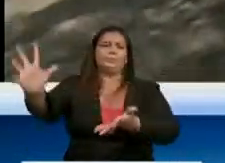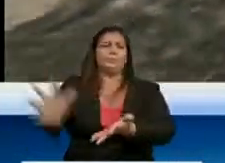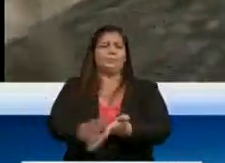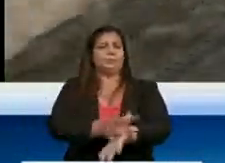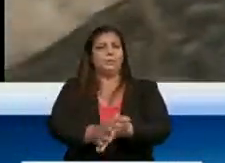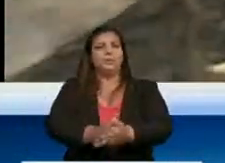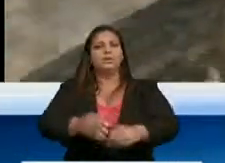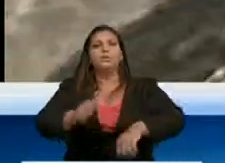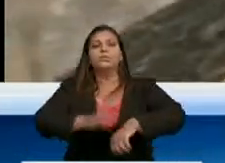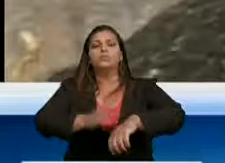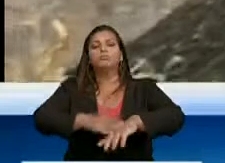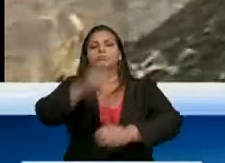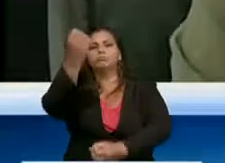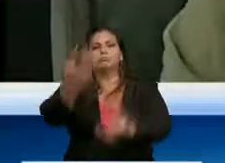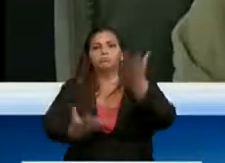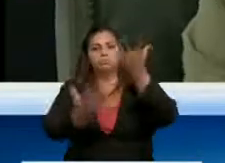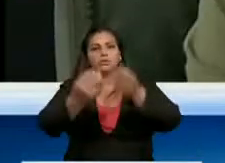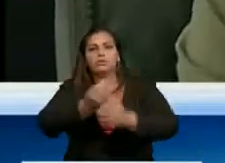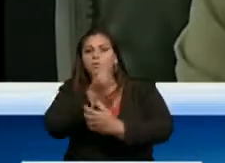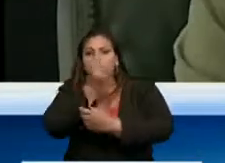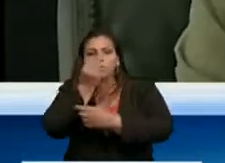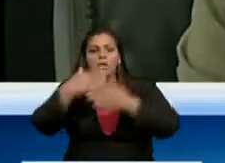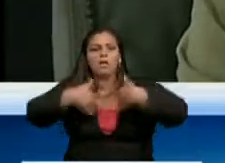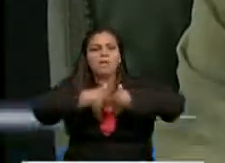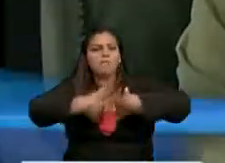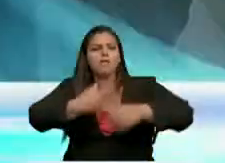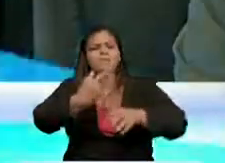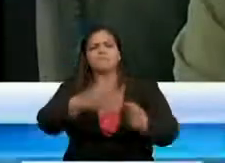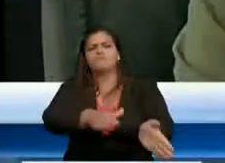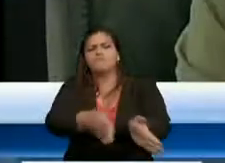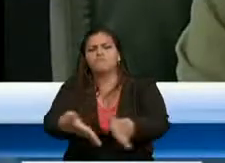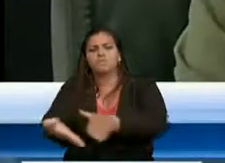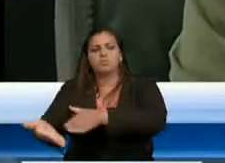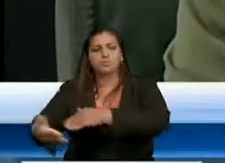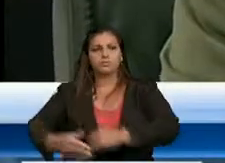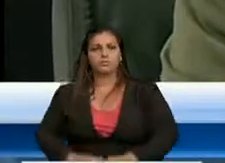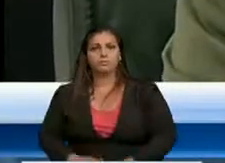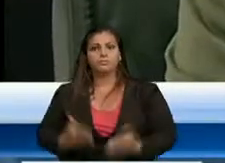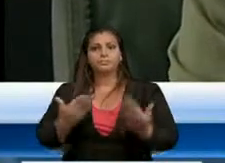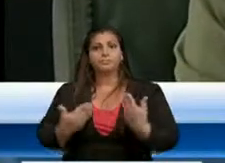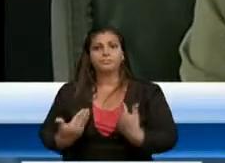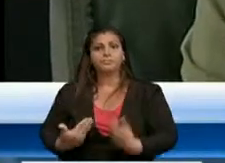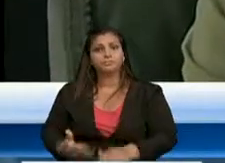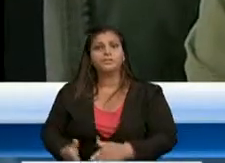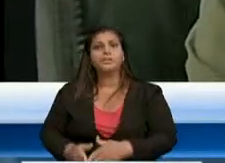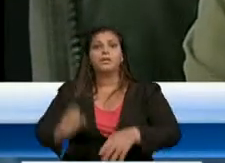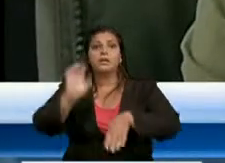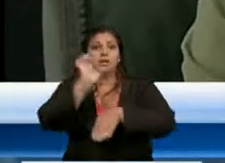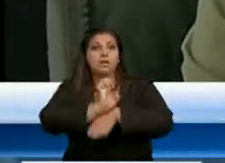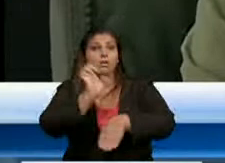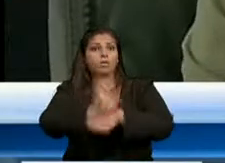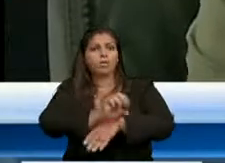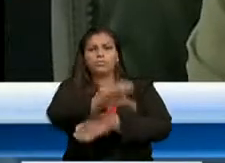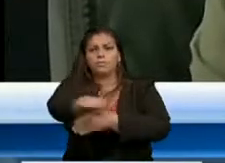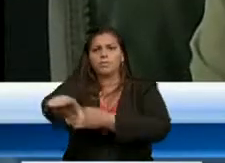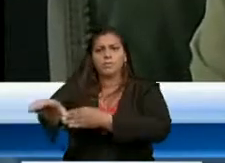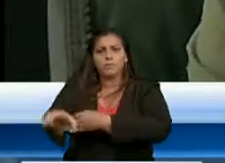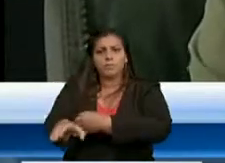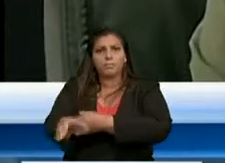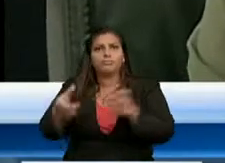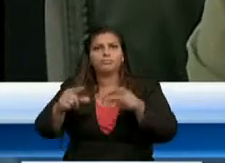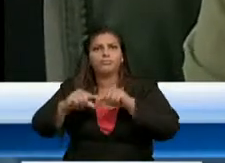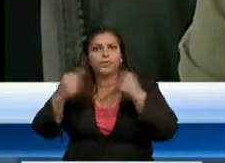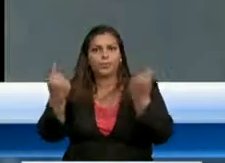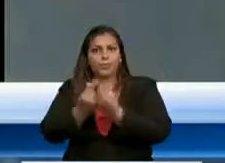con la flora y fauna de cada zona. Se están movilizando bomberos de otras partes del país que no tienen riesgo, por